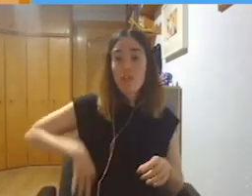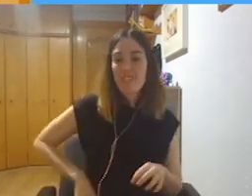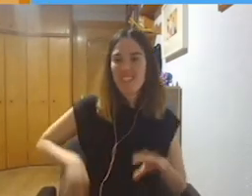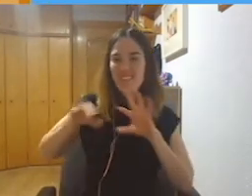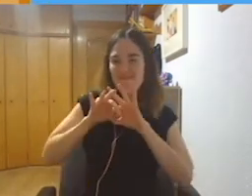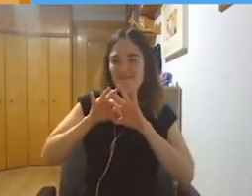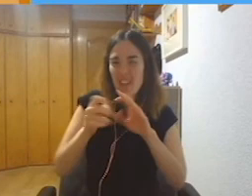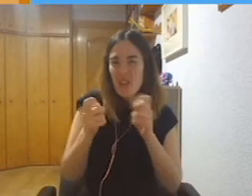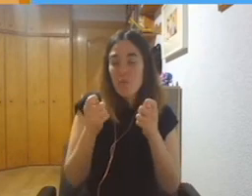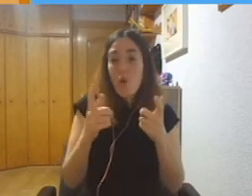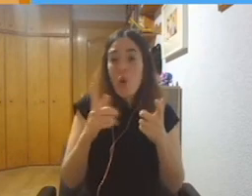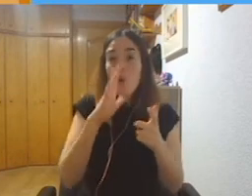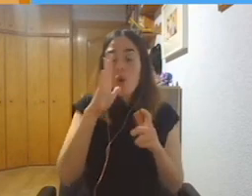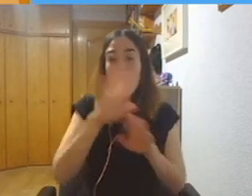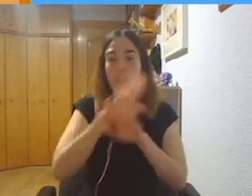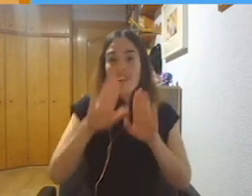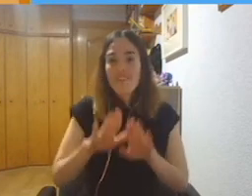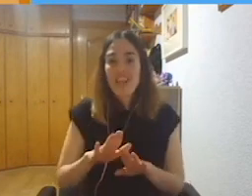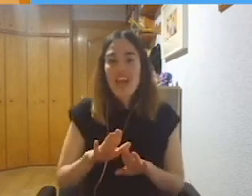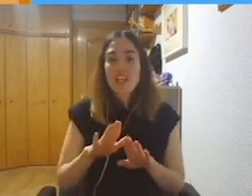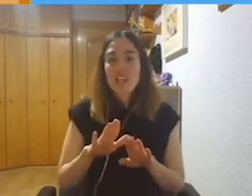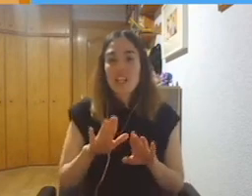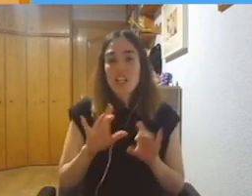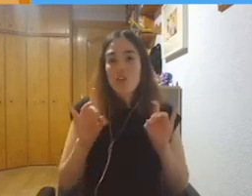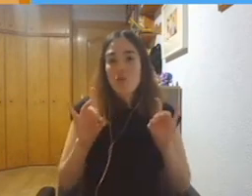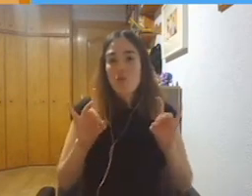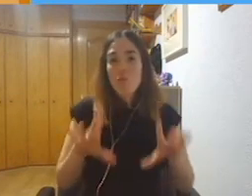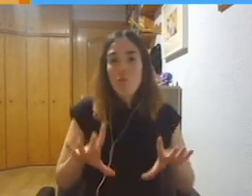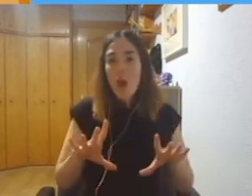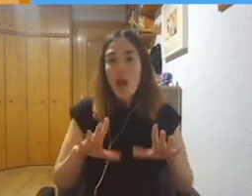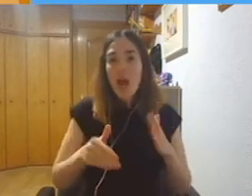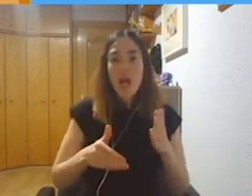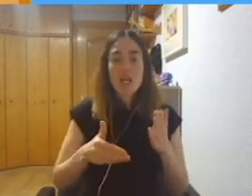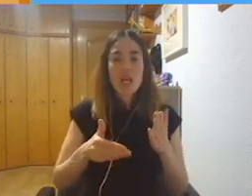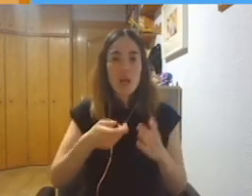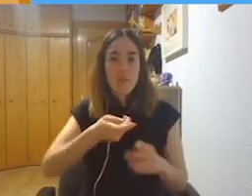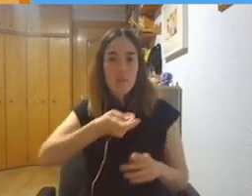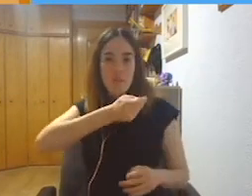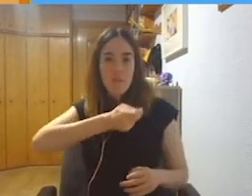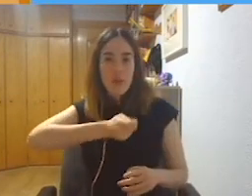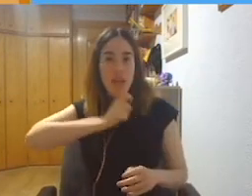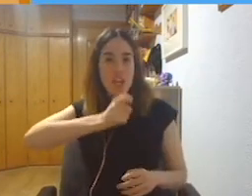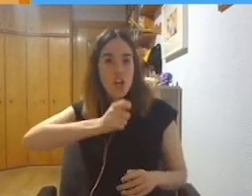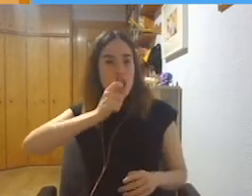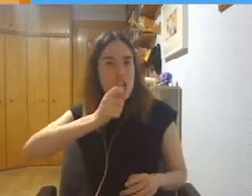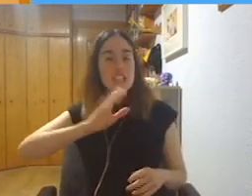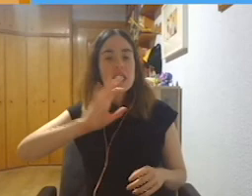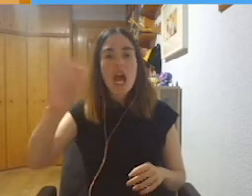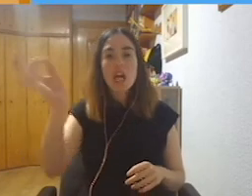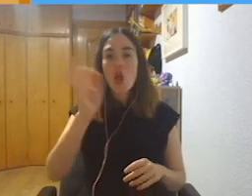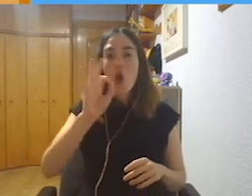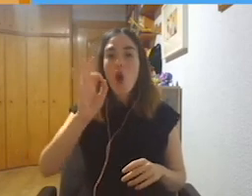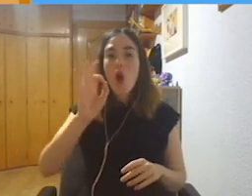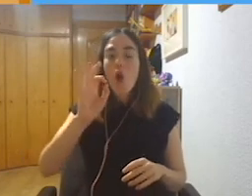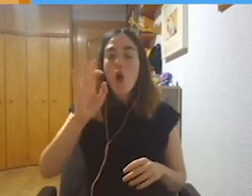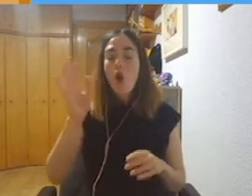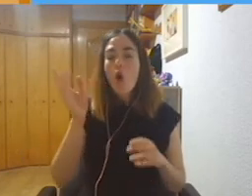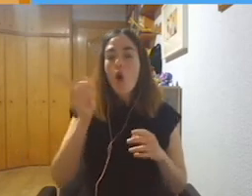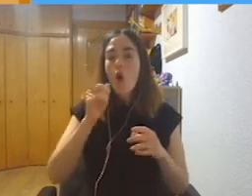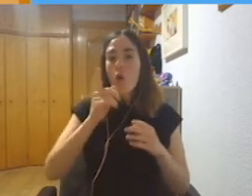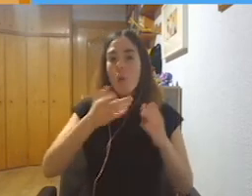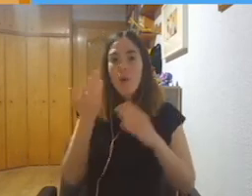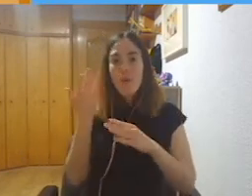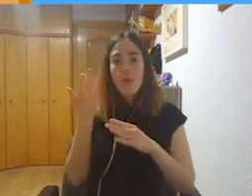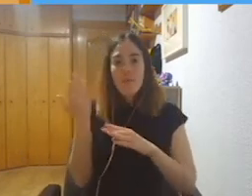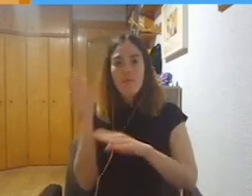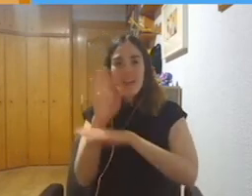profesión, que claro, es igual que los periodistas, igual que los presentadores de programas de variedades,